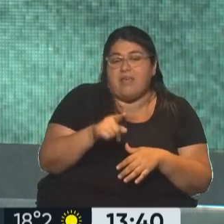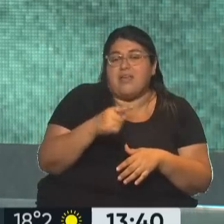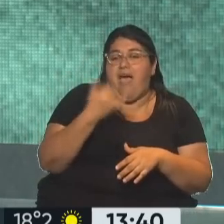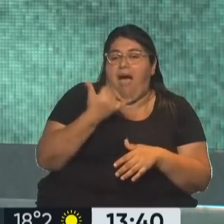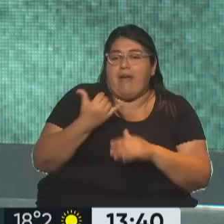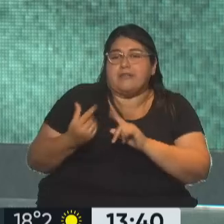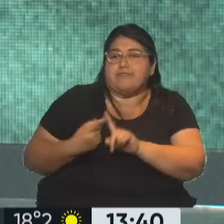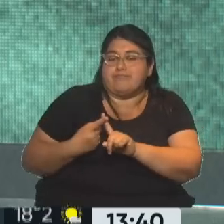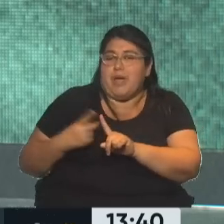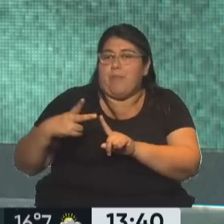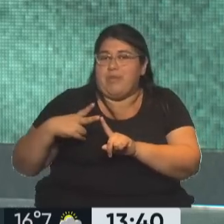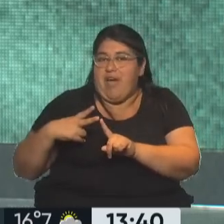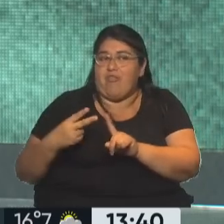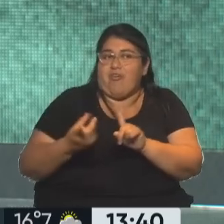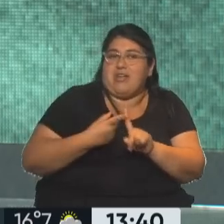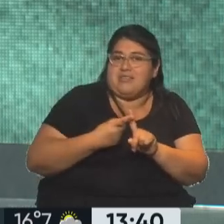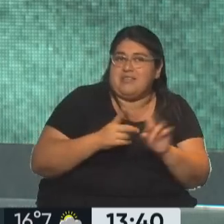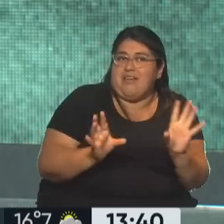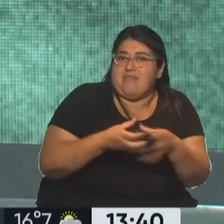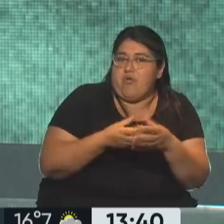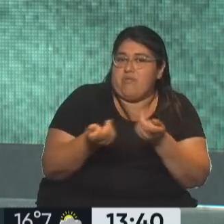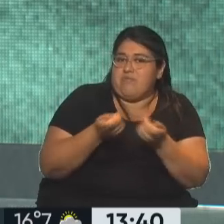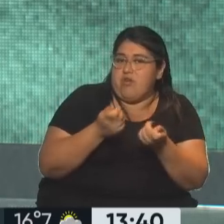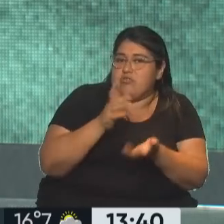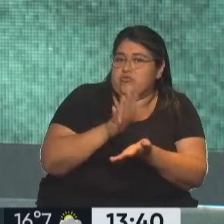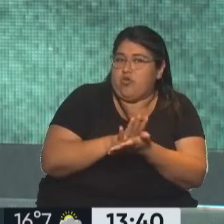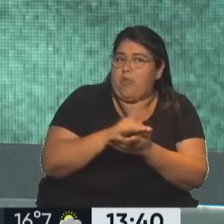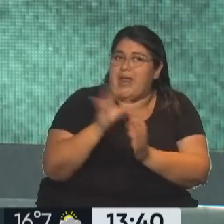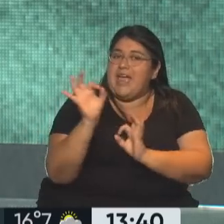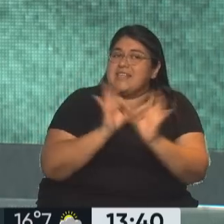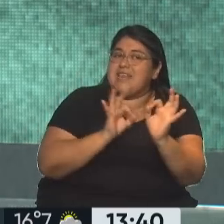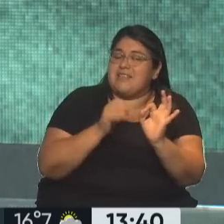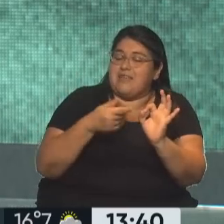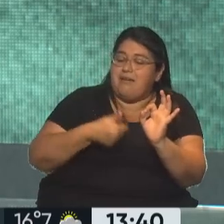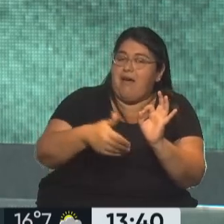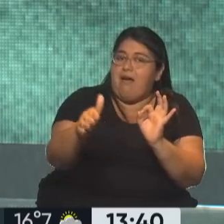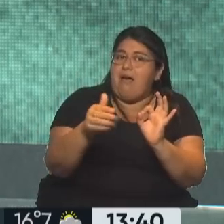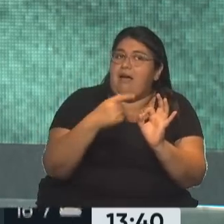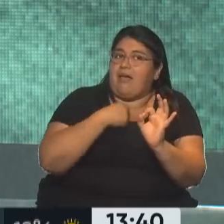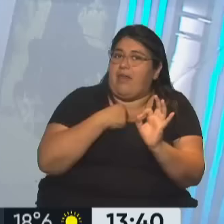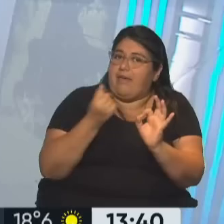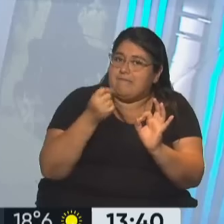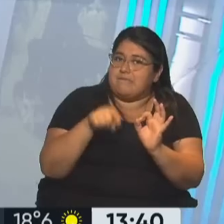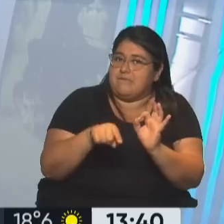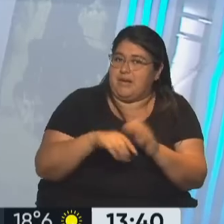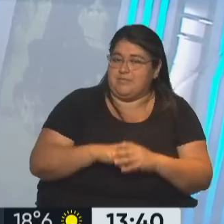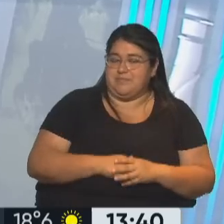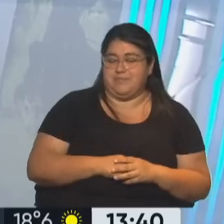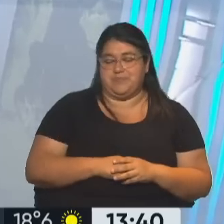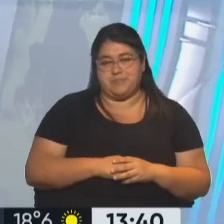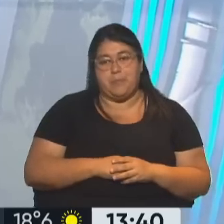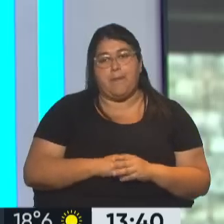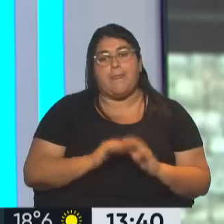militares y sectores de inteligencia que están disputando en torno a la estrategia a adoptar de aquí en adelante en el conflicto. Hacíamos mención recién,